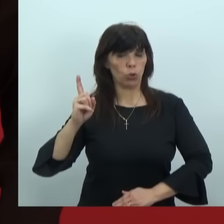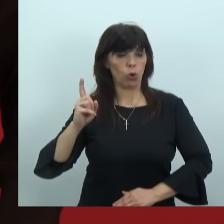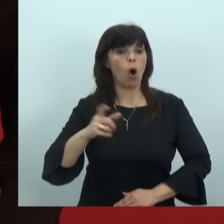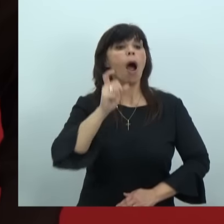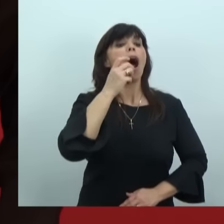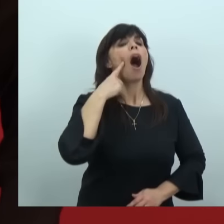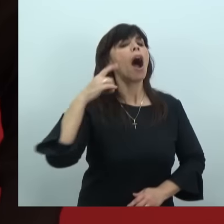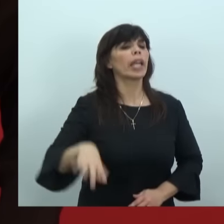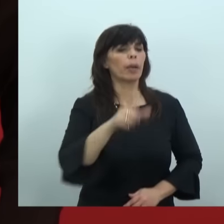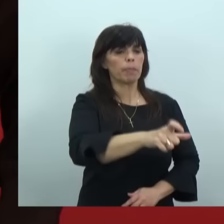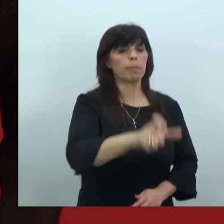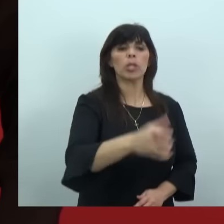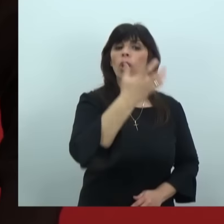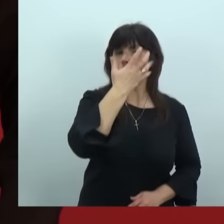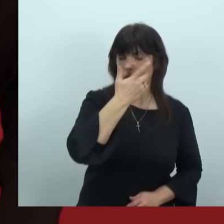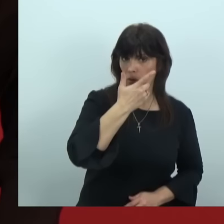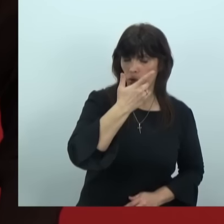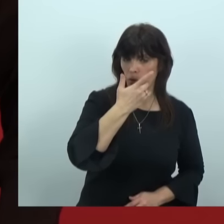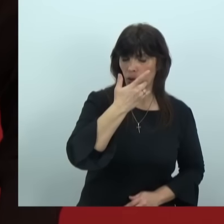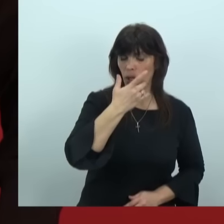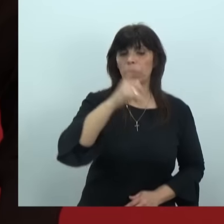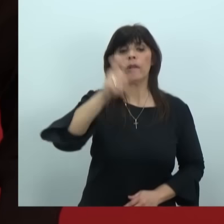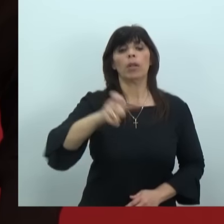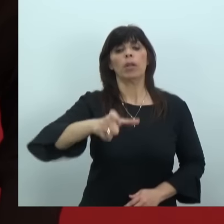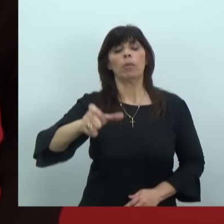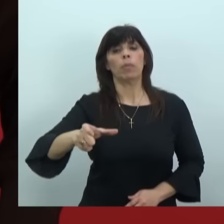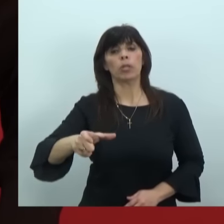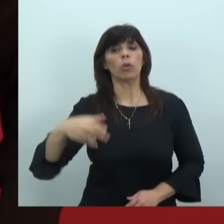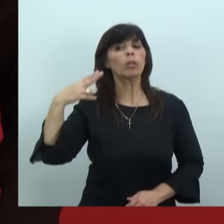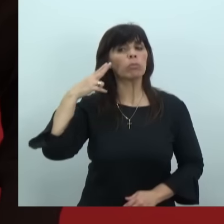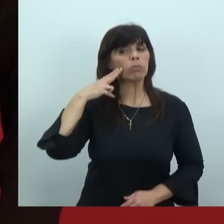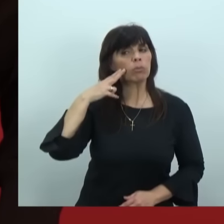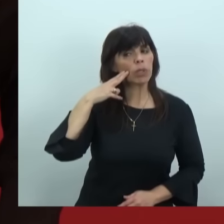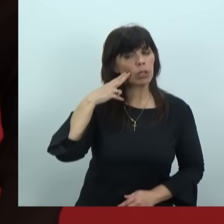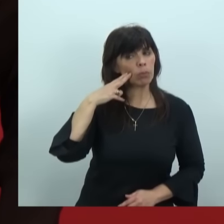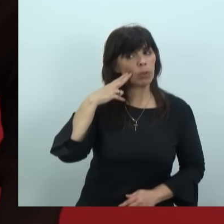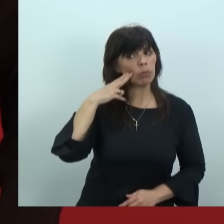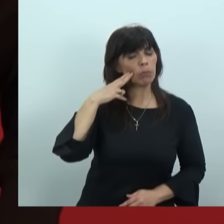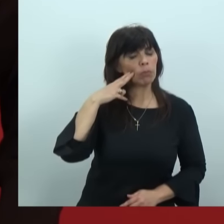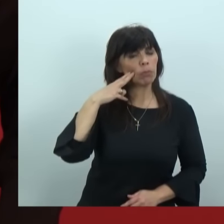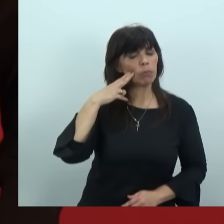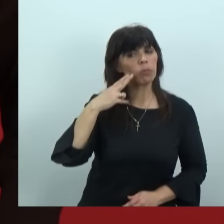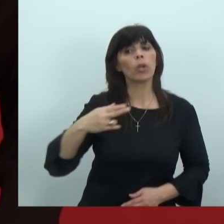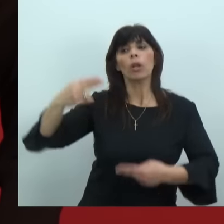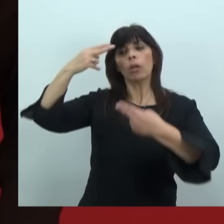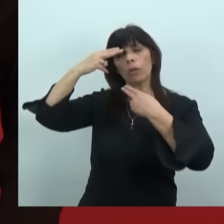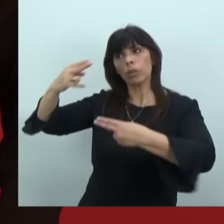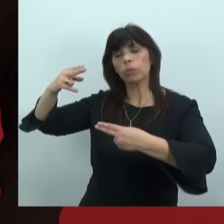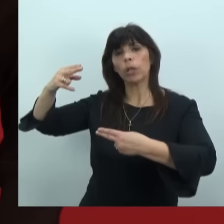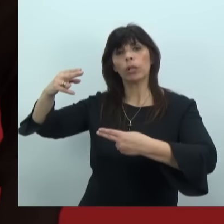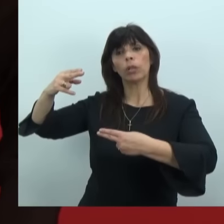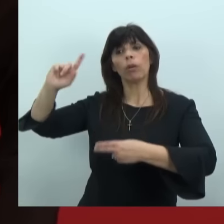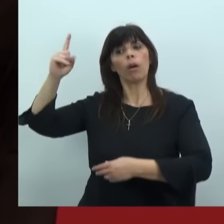conocen, a los que le temen el temor de Dios, a los que respetan,